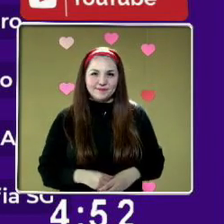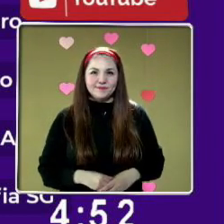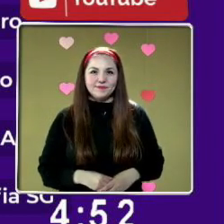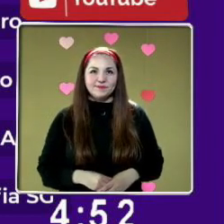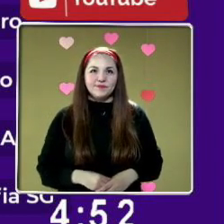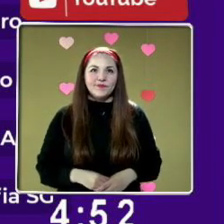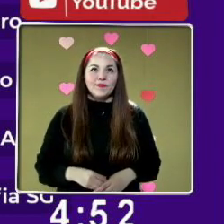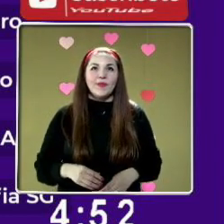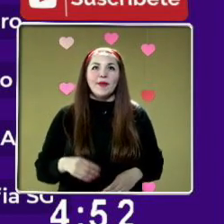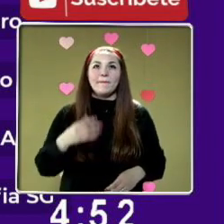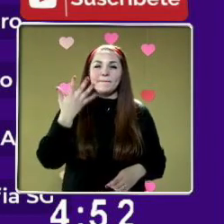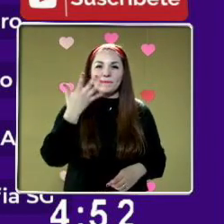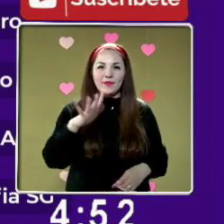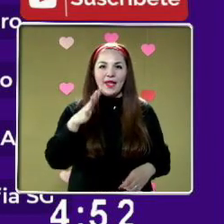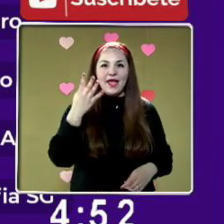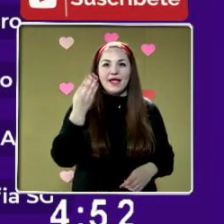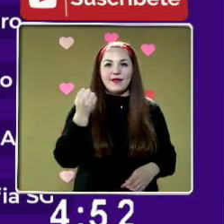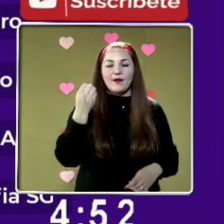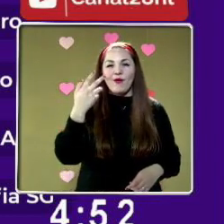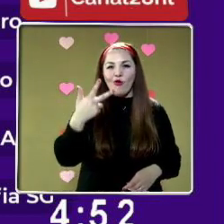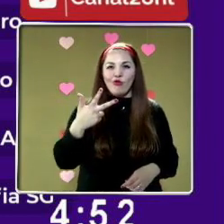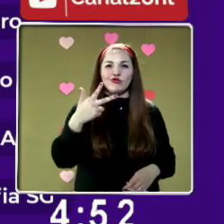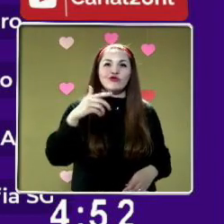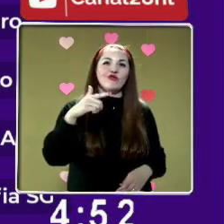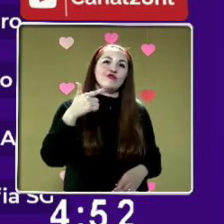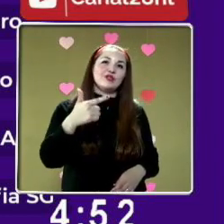hacemos cuenta regresiva 10...